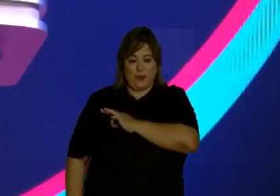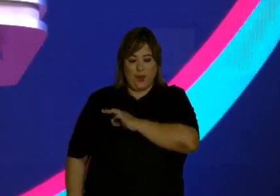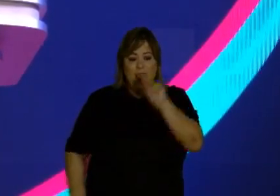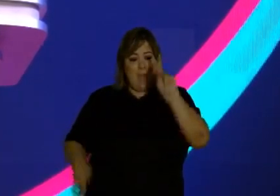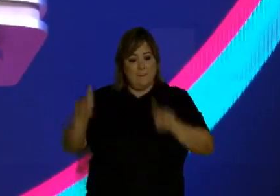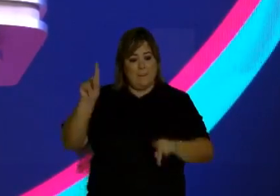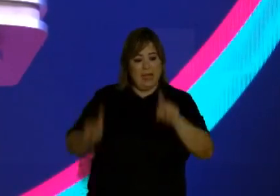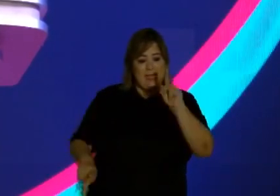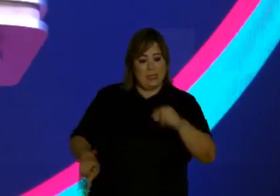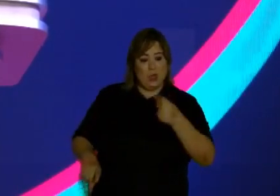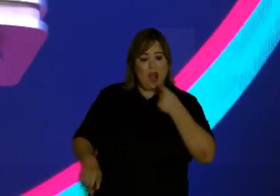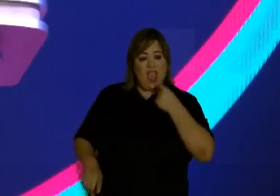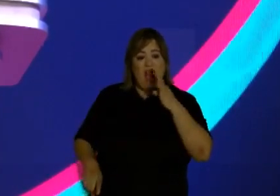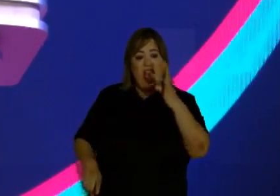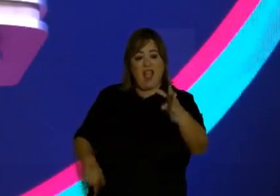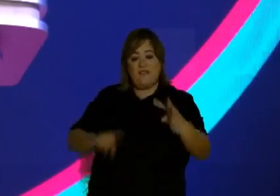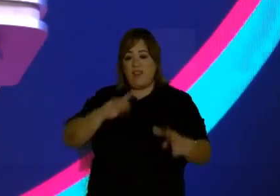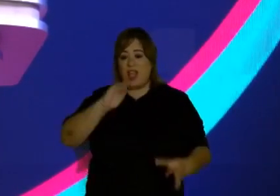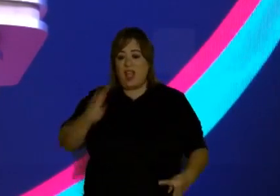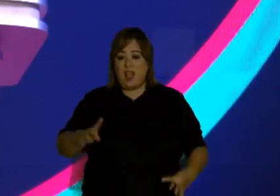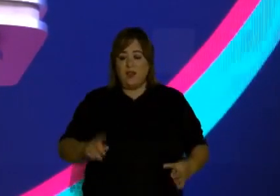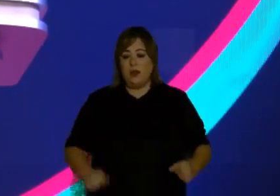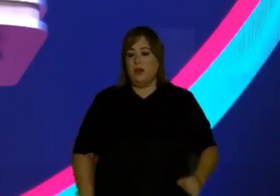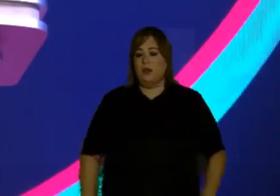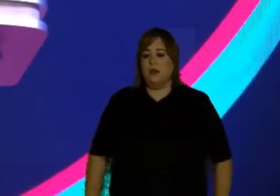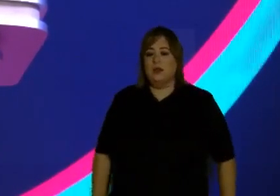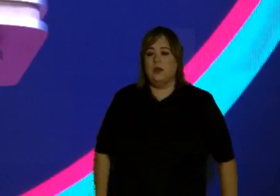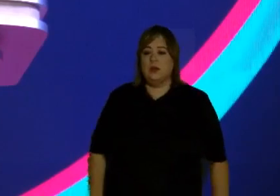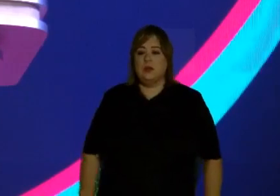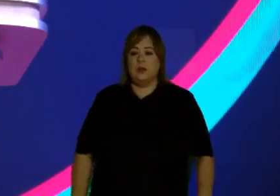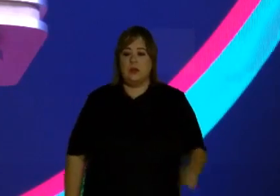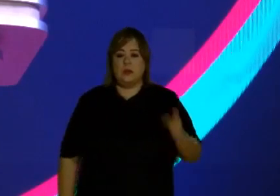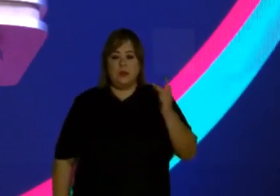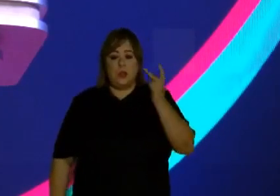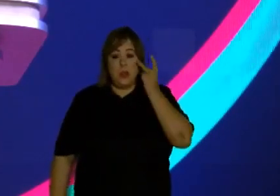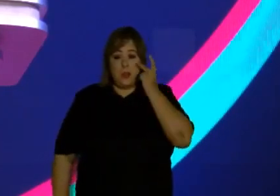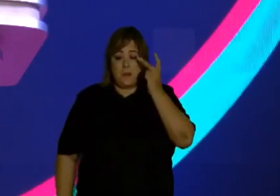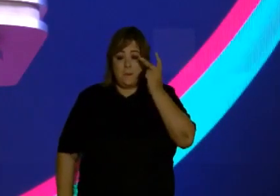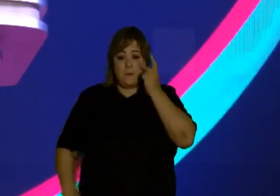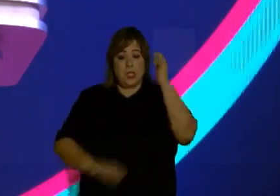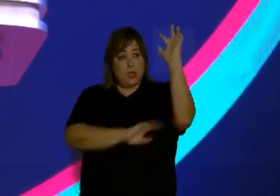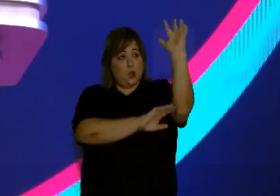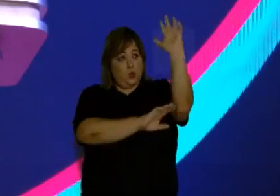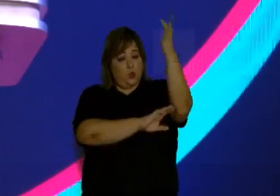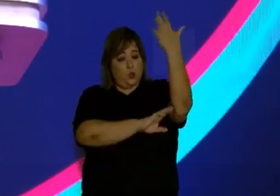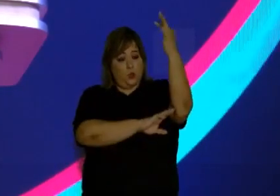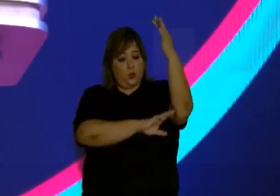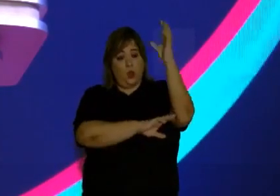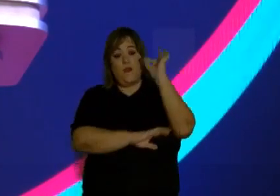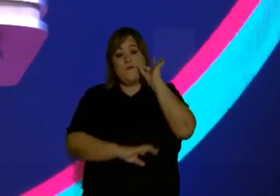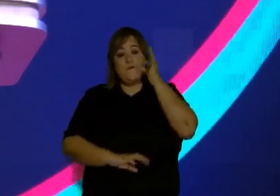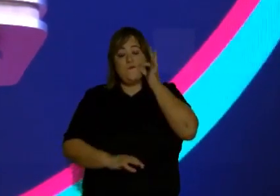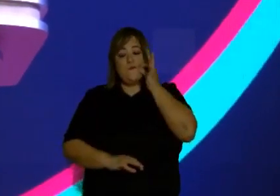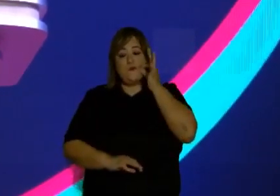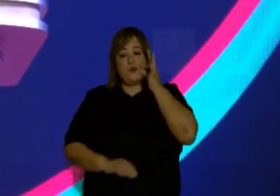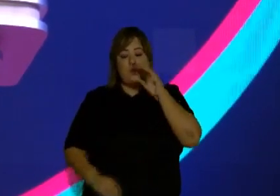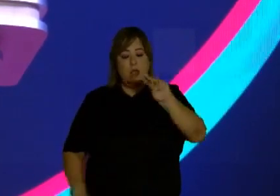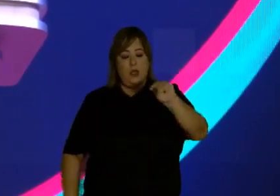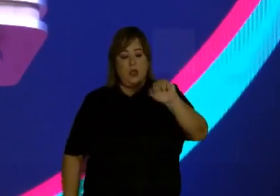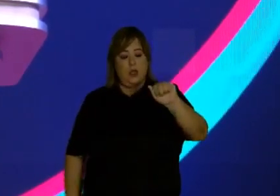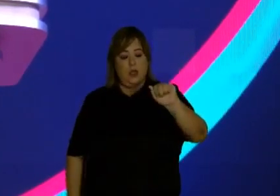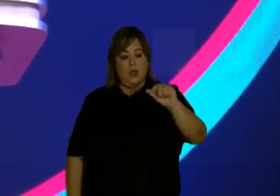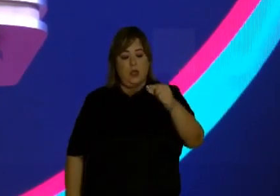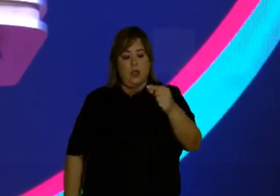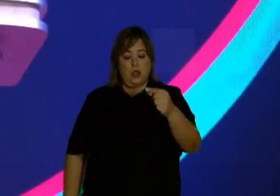la Partualinda y vimos un árbol de mango, en algunos países le dicen de mango, nosotros le tenemos un